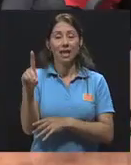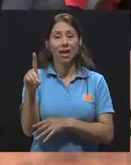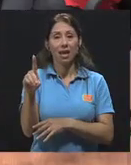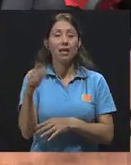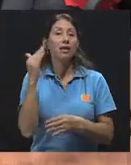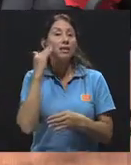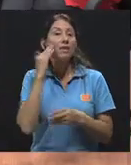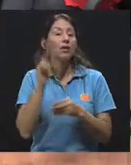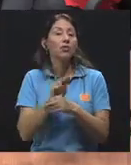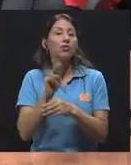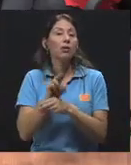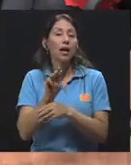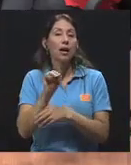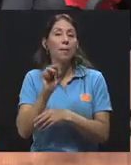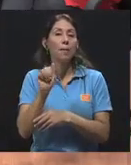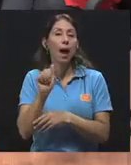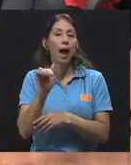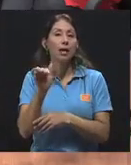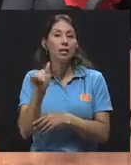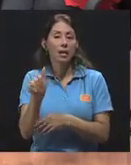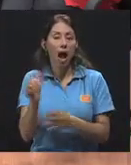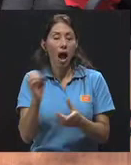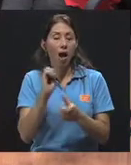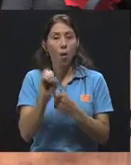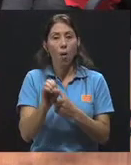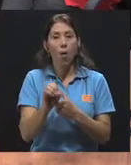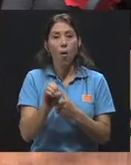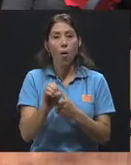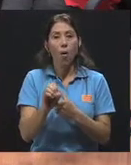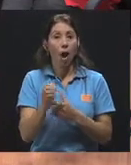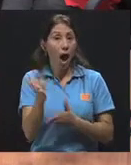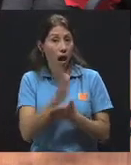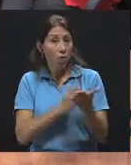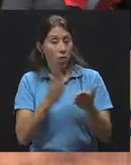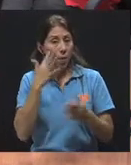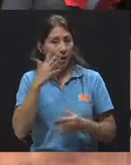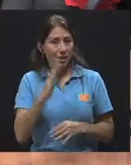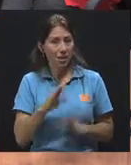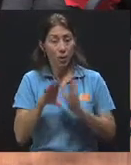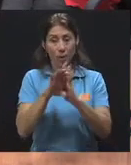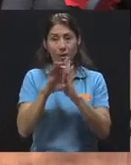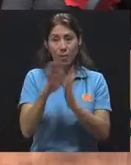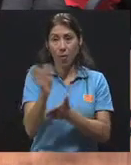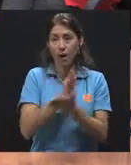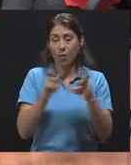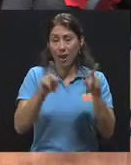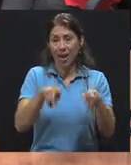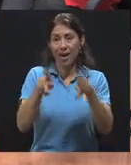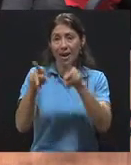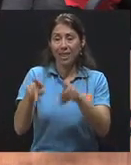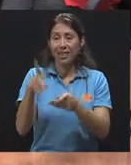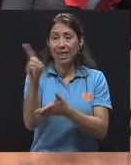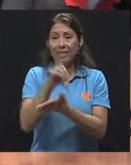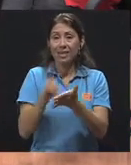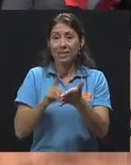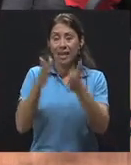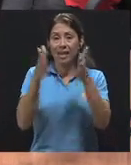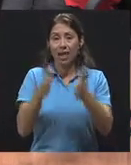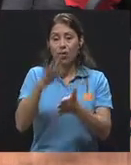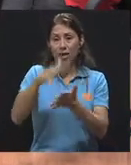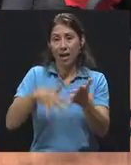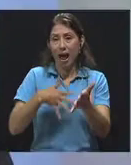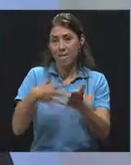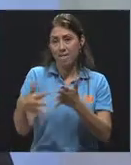Maya, probablemente. Uh-huh. Y, o alguno parecido. Ajá. Digamos, si hay gente como los diseñadores gráficos